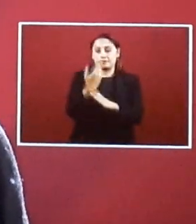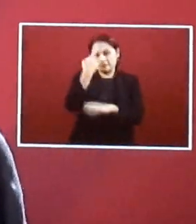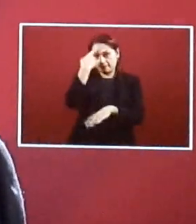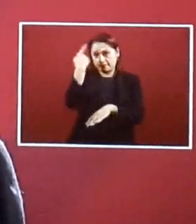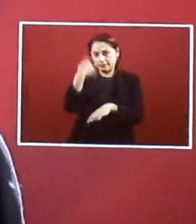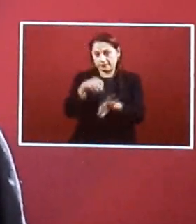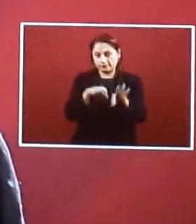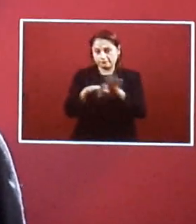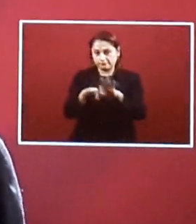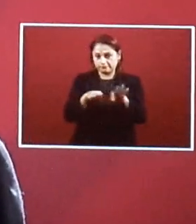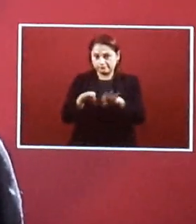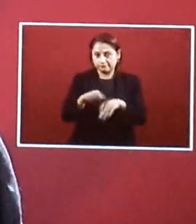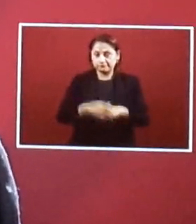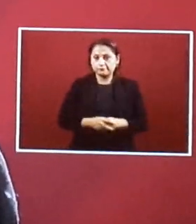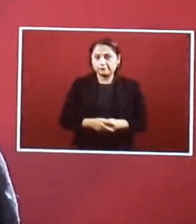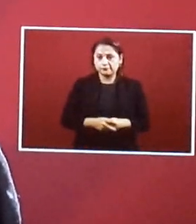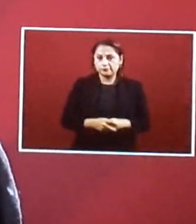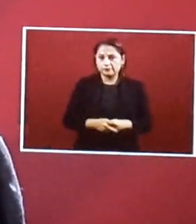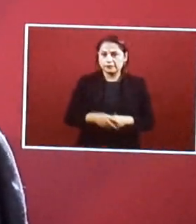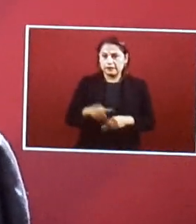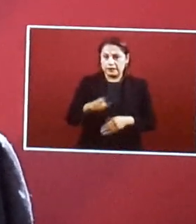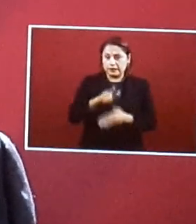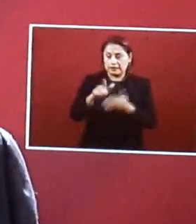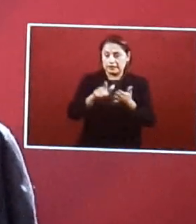porque hubo una reforma